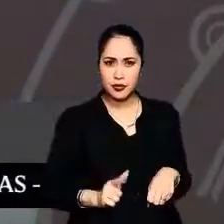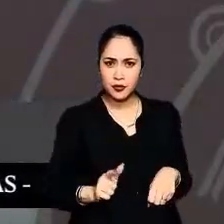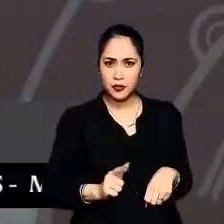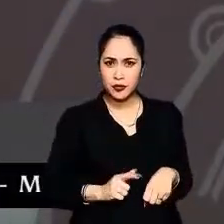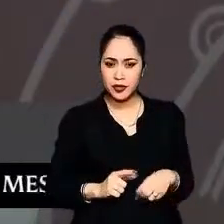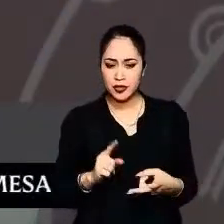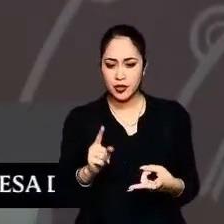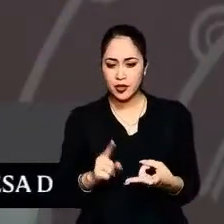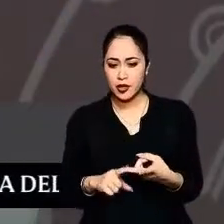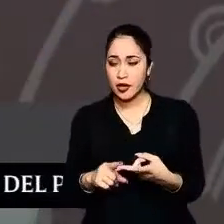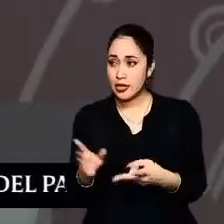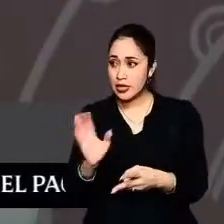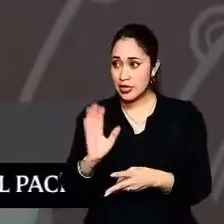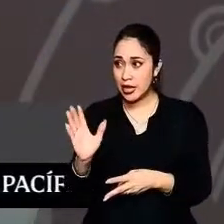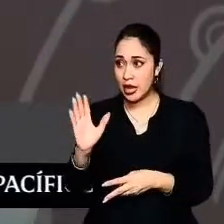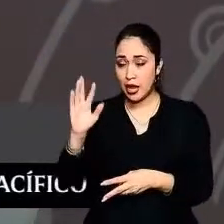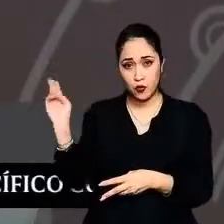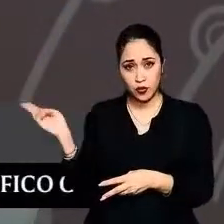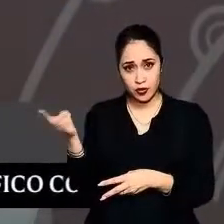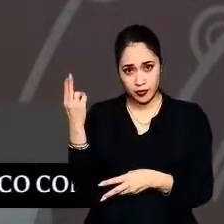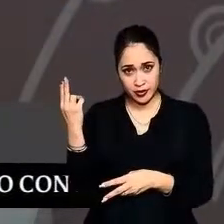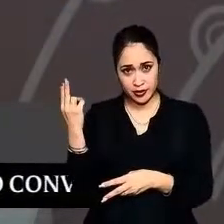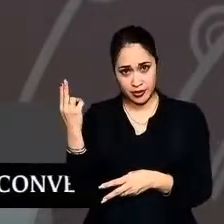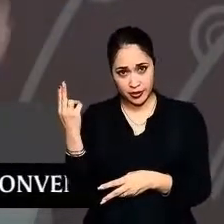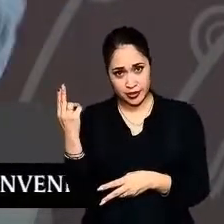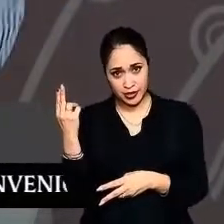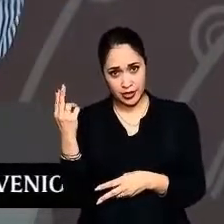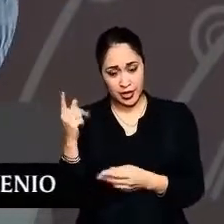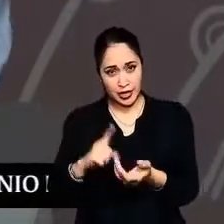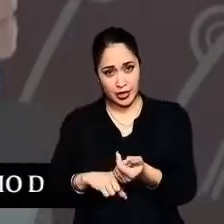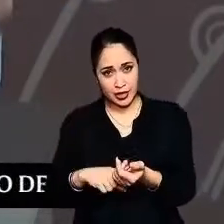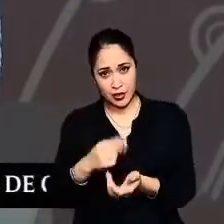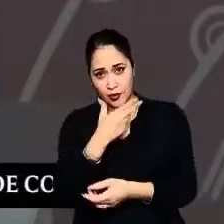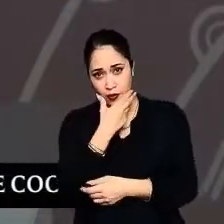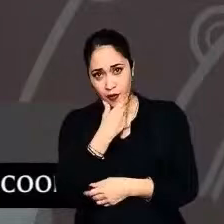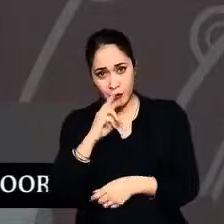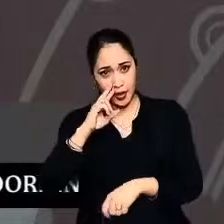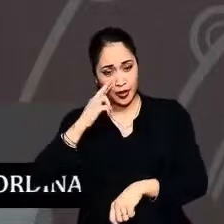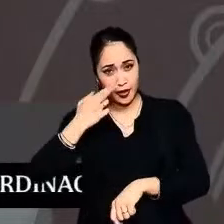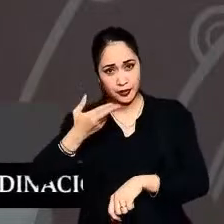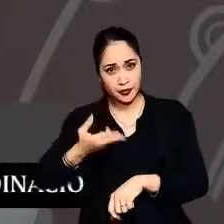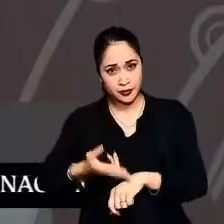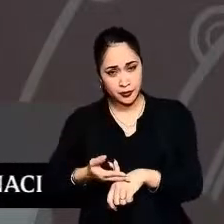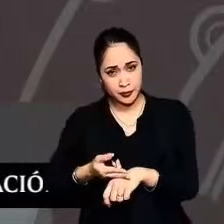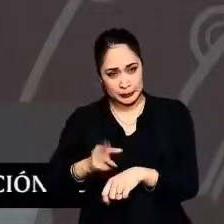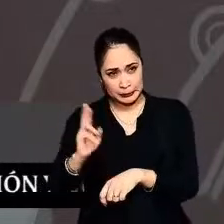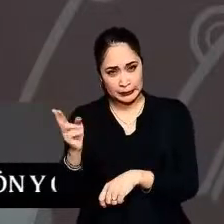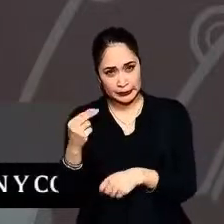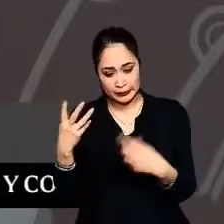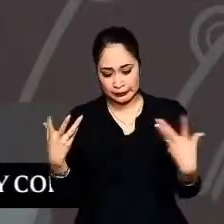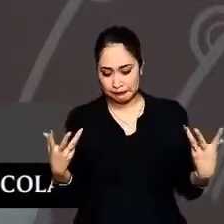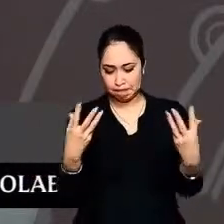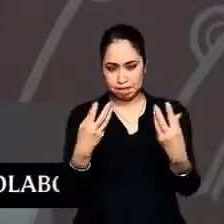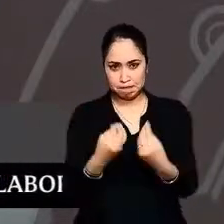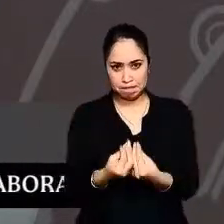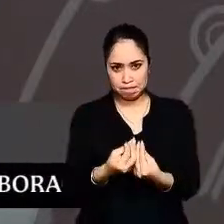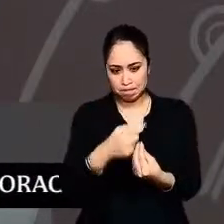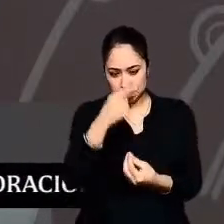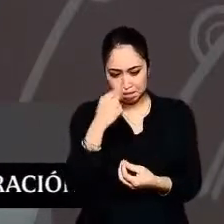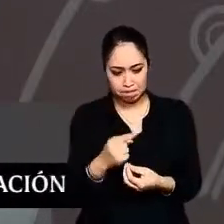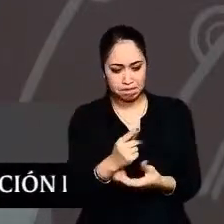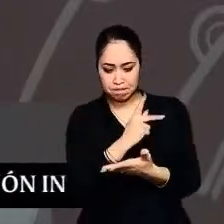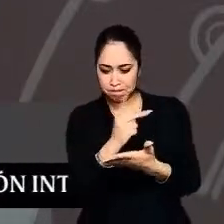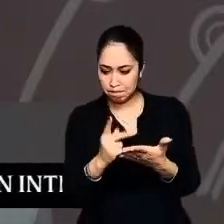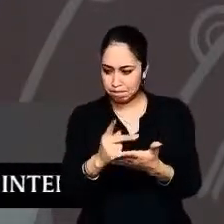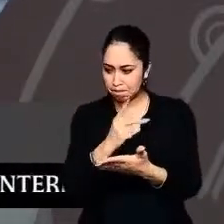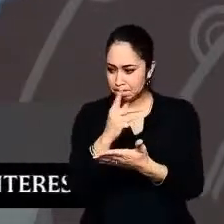cierto, hay que vernos con él ya, por favor, para ver todos los programas de capacitación y que les